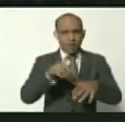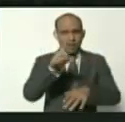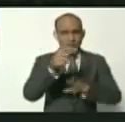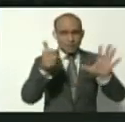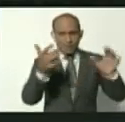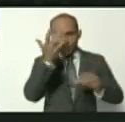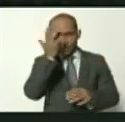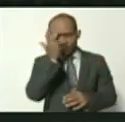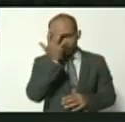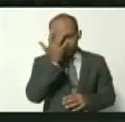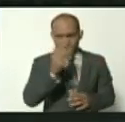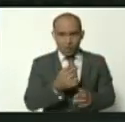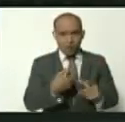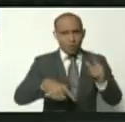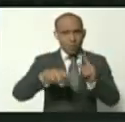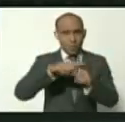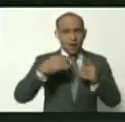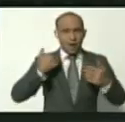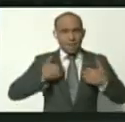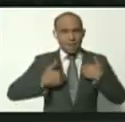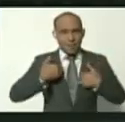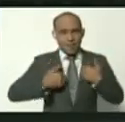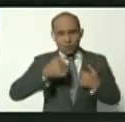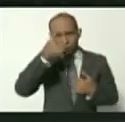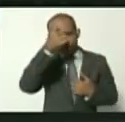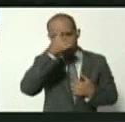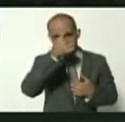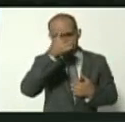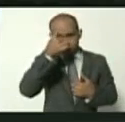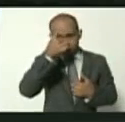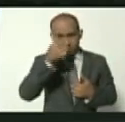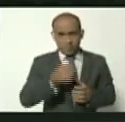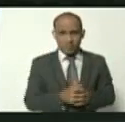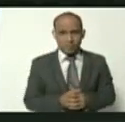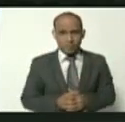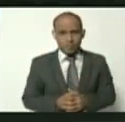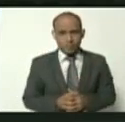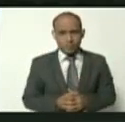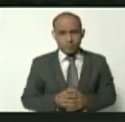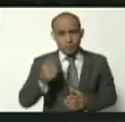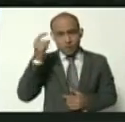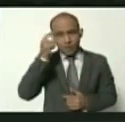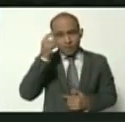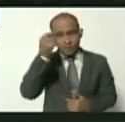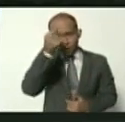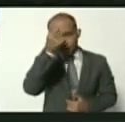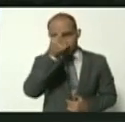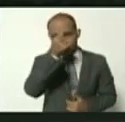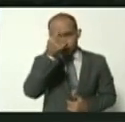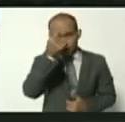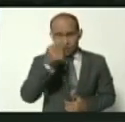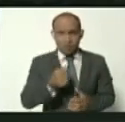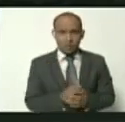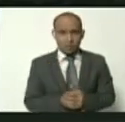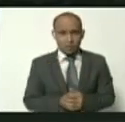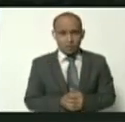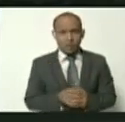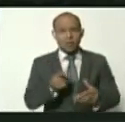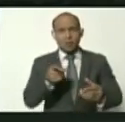carnaval, más el miércoles 17 de febrero, día de ceniza, serán